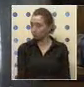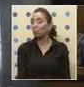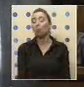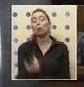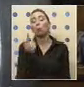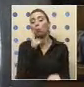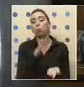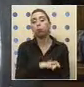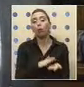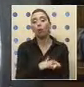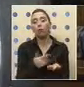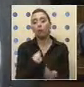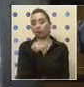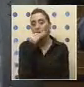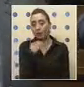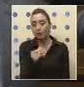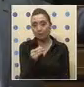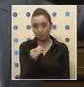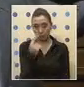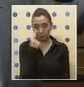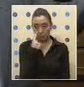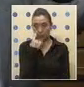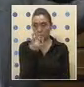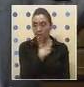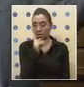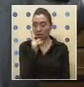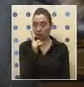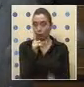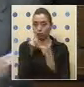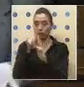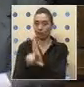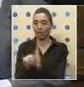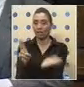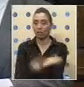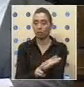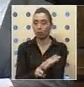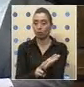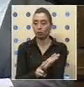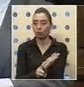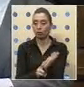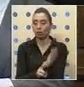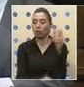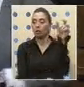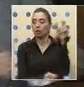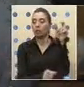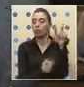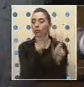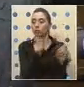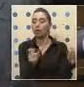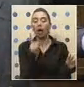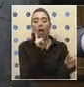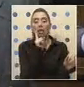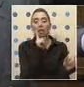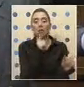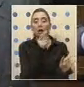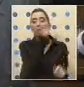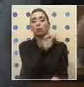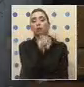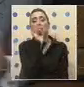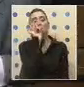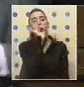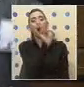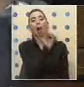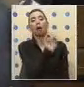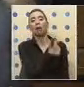de esto es que fíjense que a los únicos que le bajan los tributos, ¿a quiénes hoy día? A los más ricos.